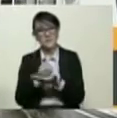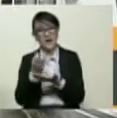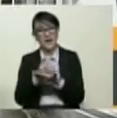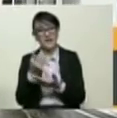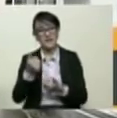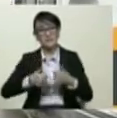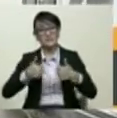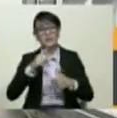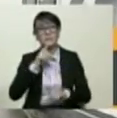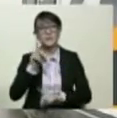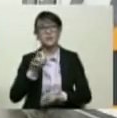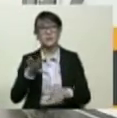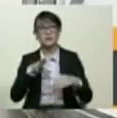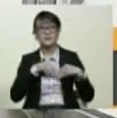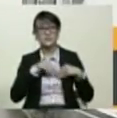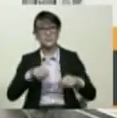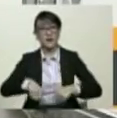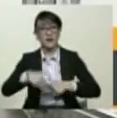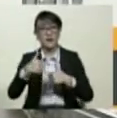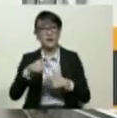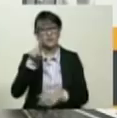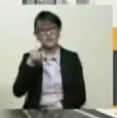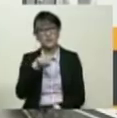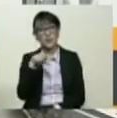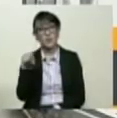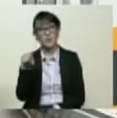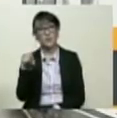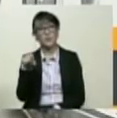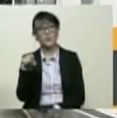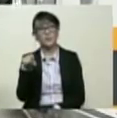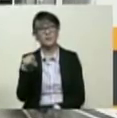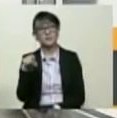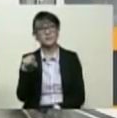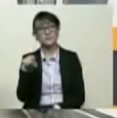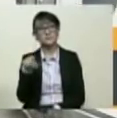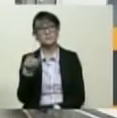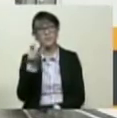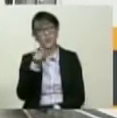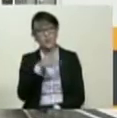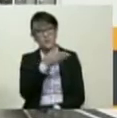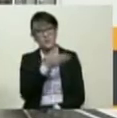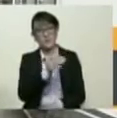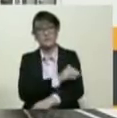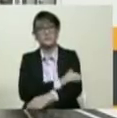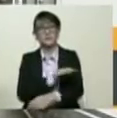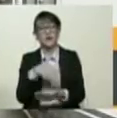vez que se le hizo la pregunta si aceptaría el reto o no del candidato Henry Falcón.